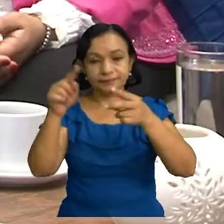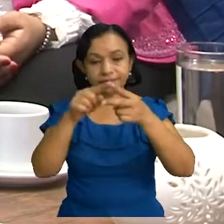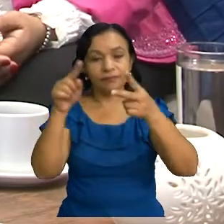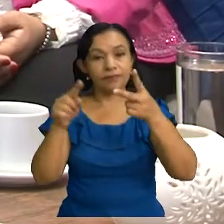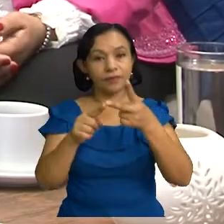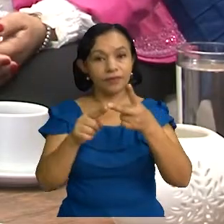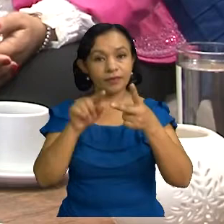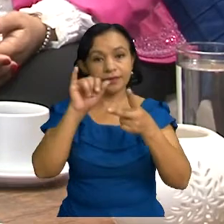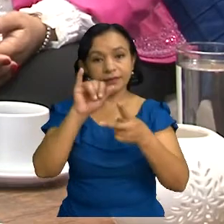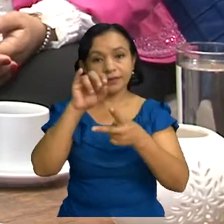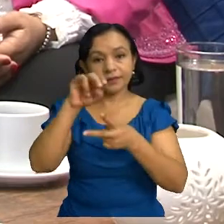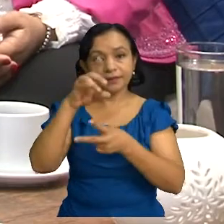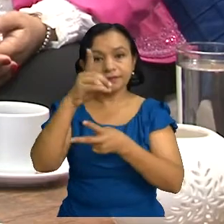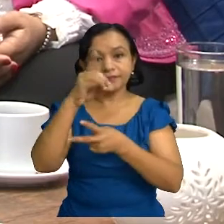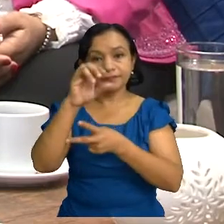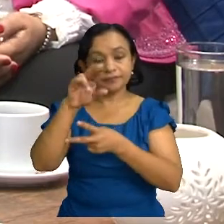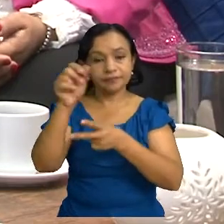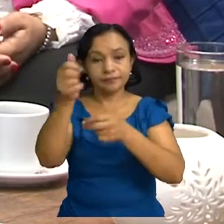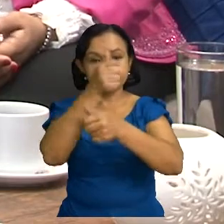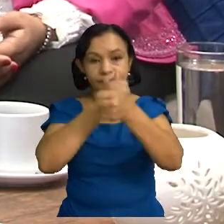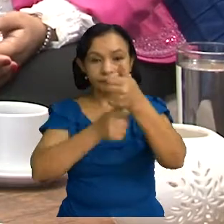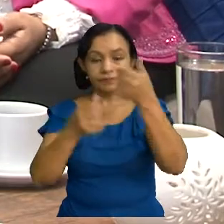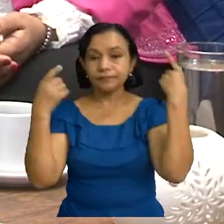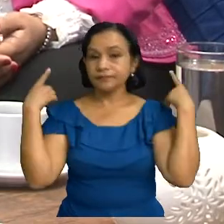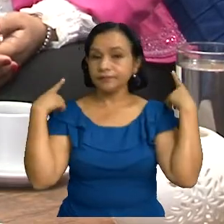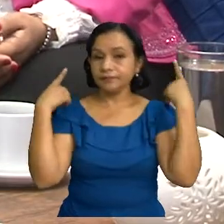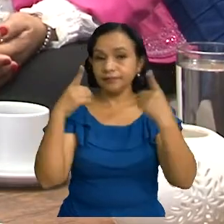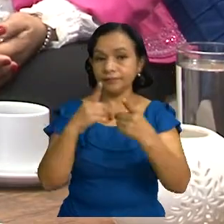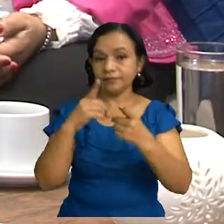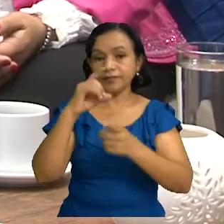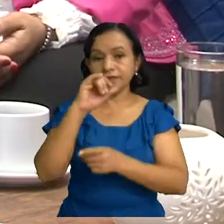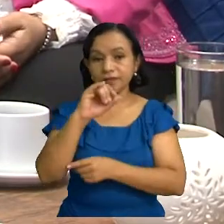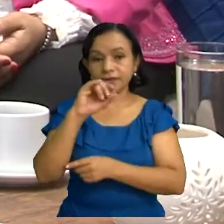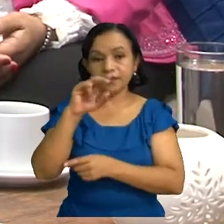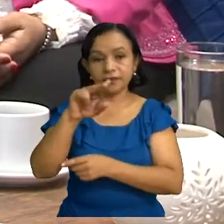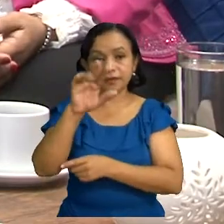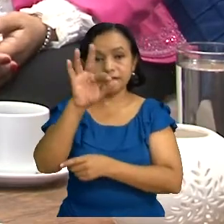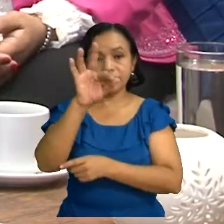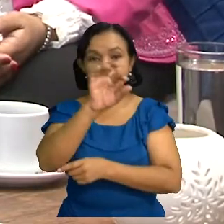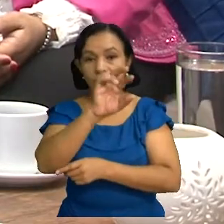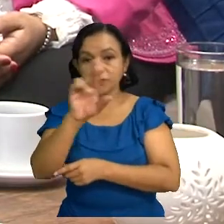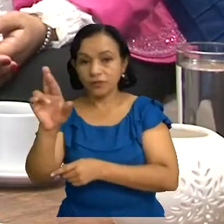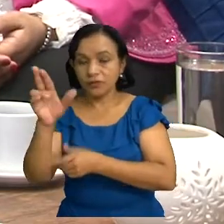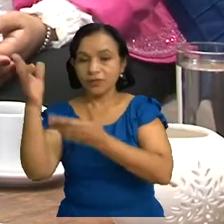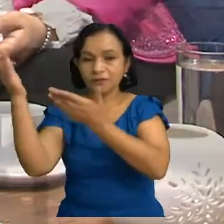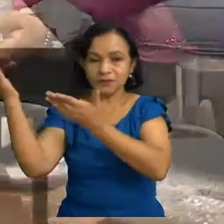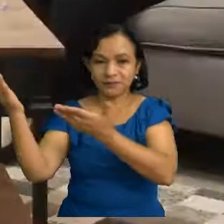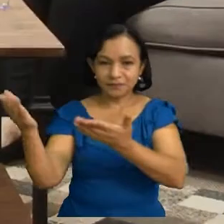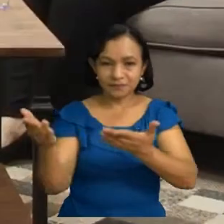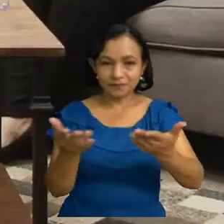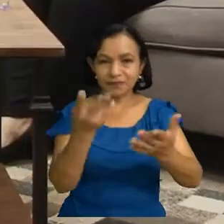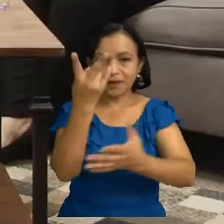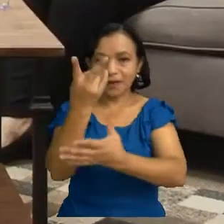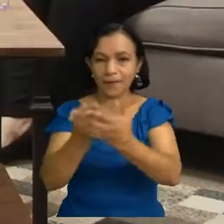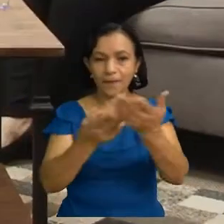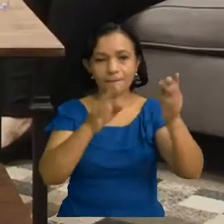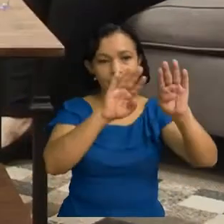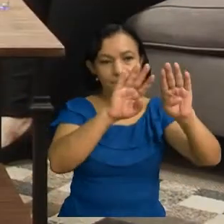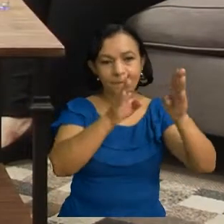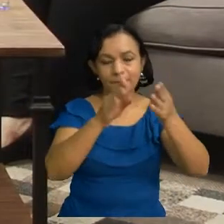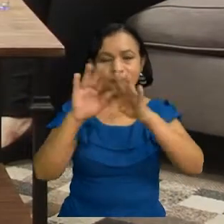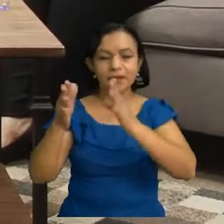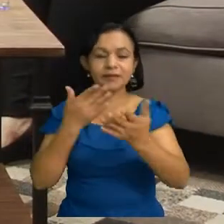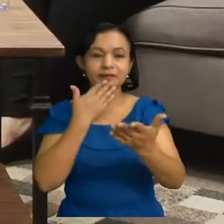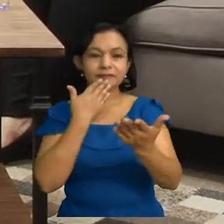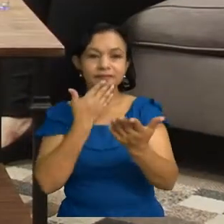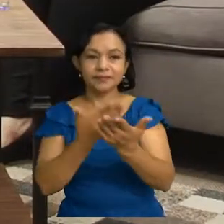la compañía limpian a fuentes como directora del inah por ambas bienvenidas muchísimas gracias por estar con nosotros y buenos días muchas gracias a